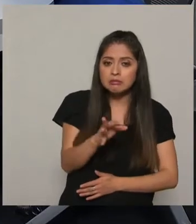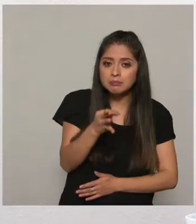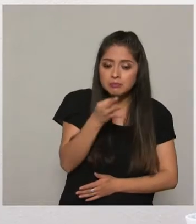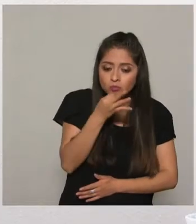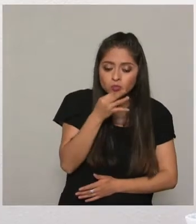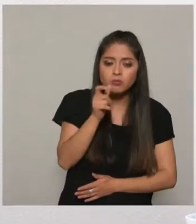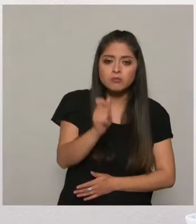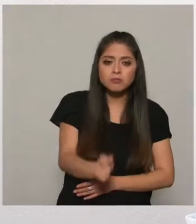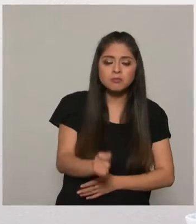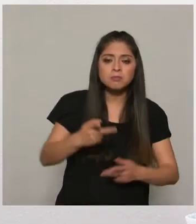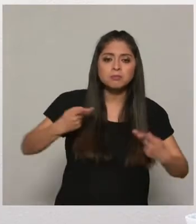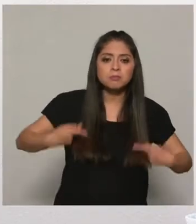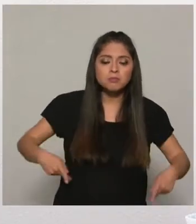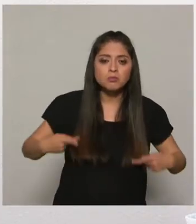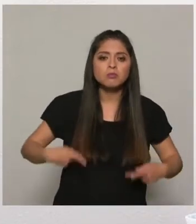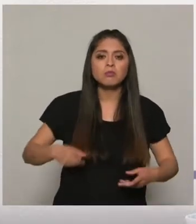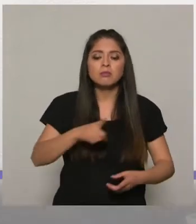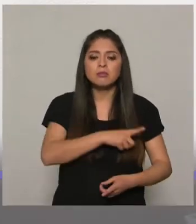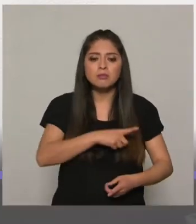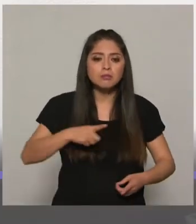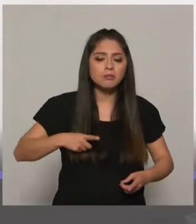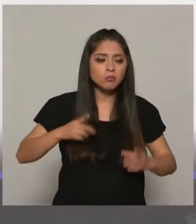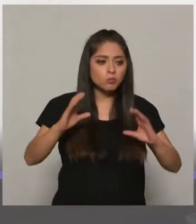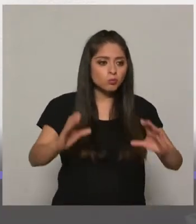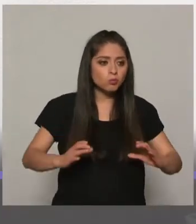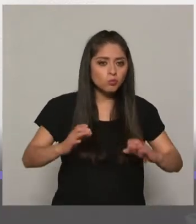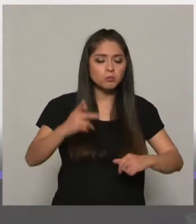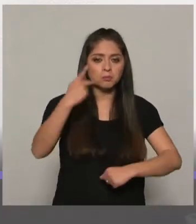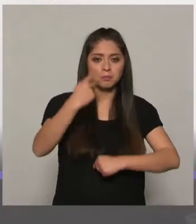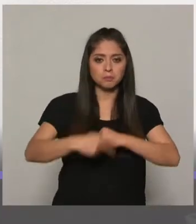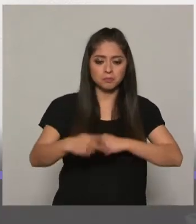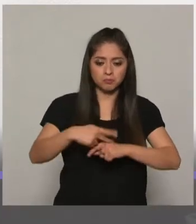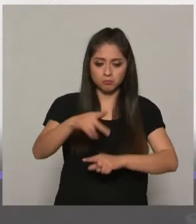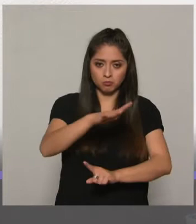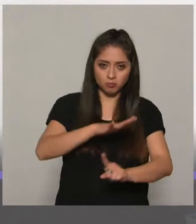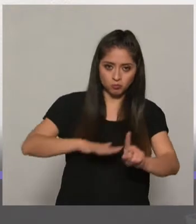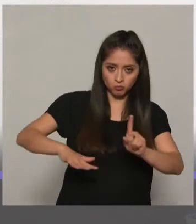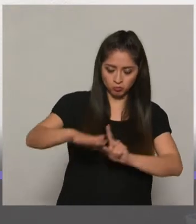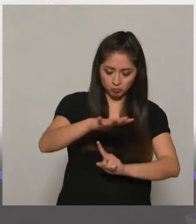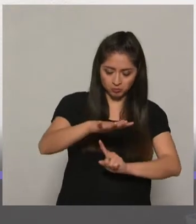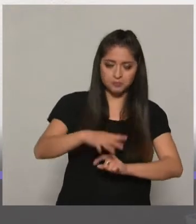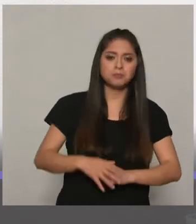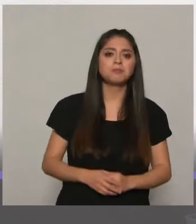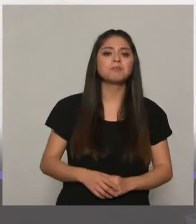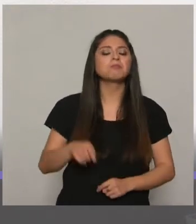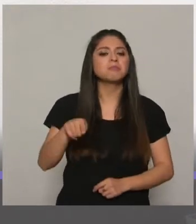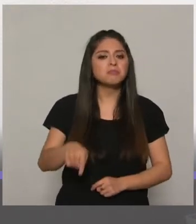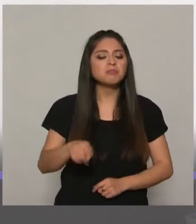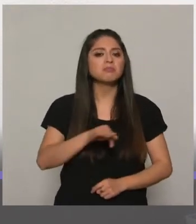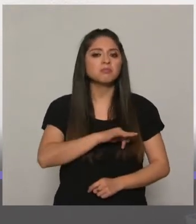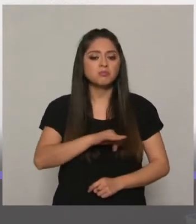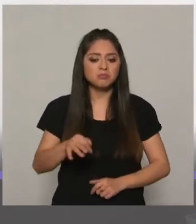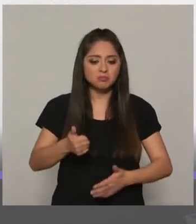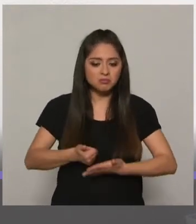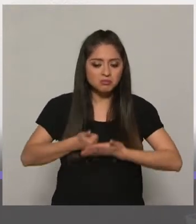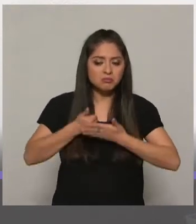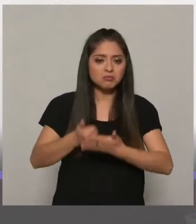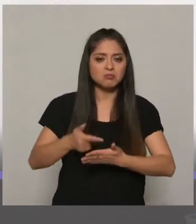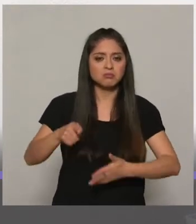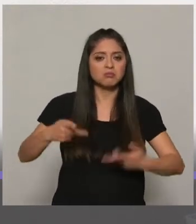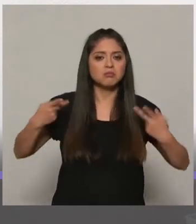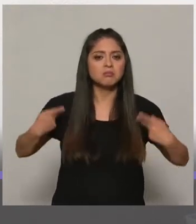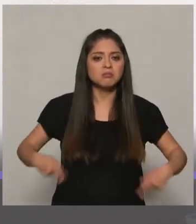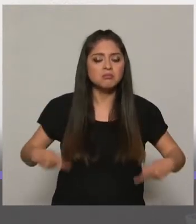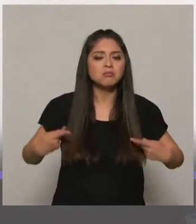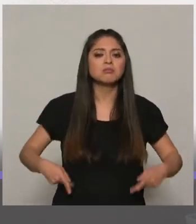al paciente pues fuera de riesgo, ¿no? Generalmente es como un tiempo en el cual nosotros podemos rescatar a los pacientes si es que se